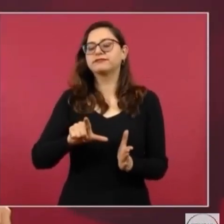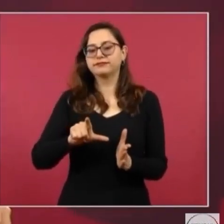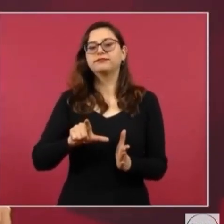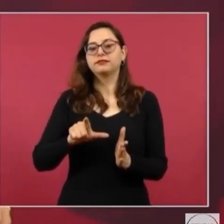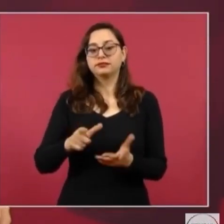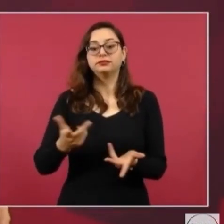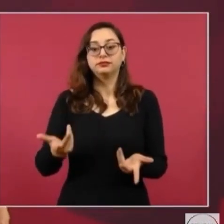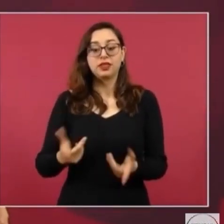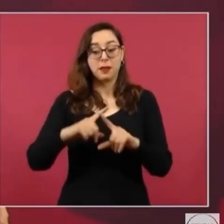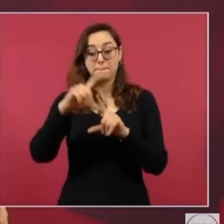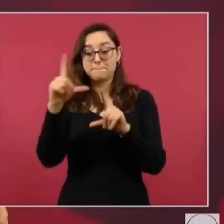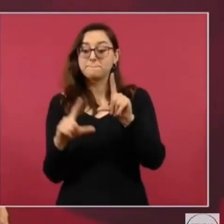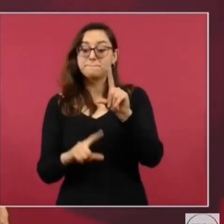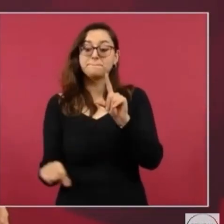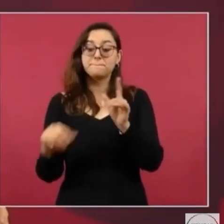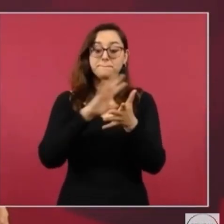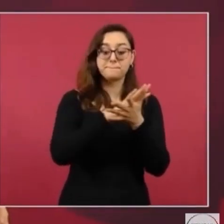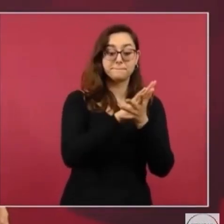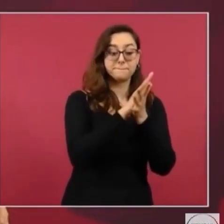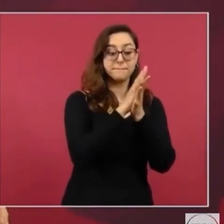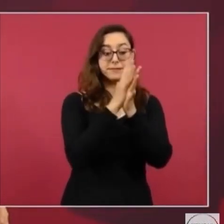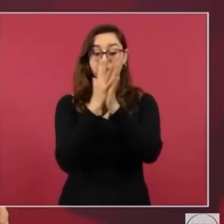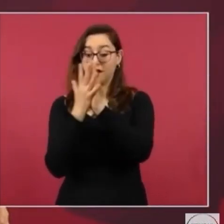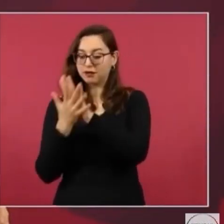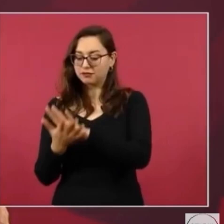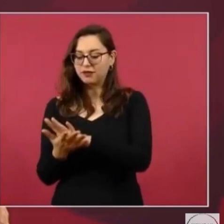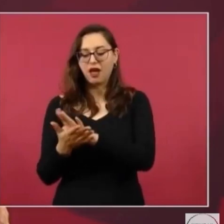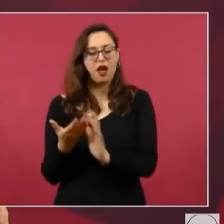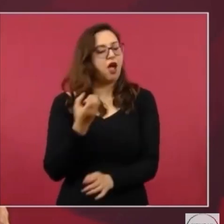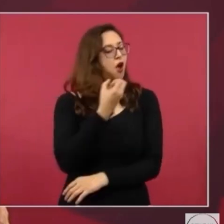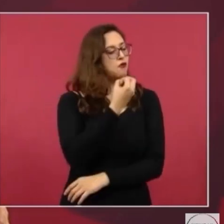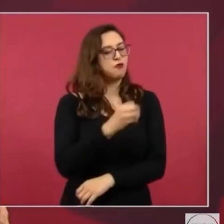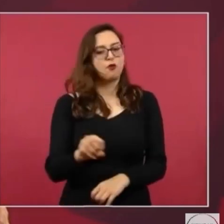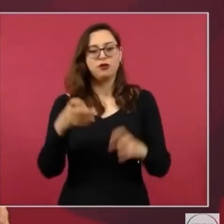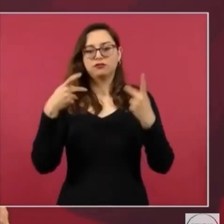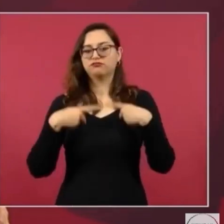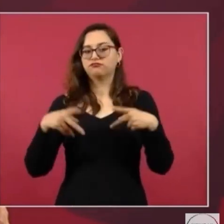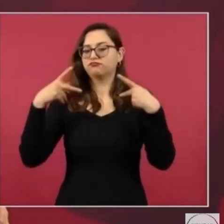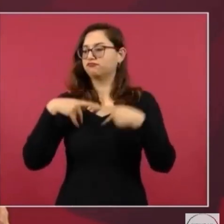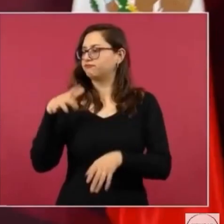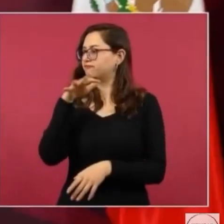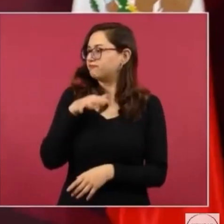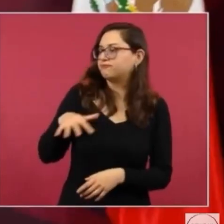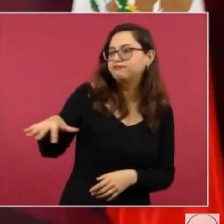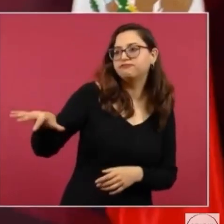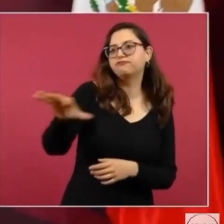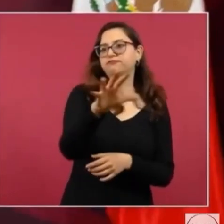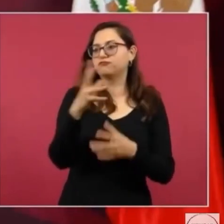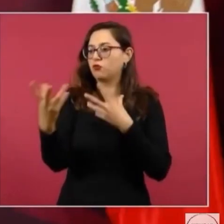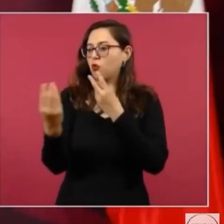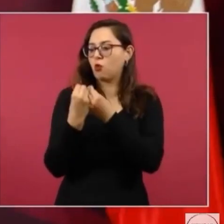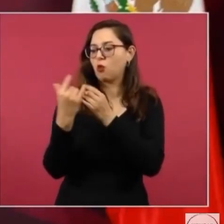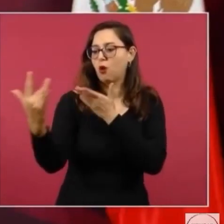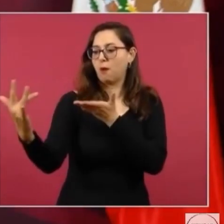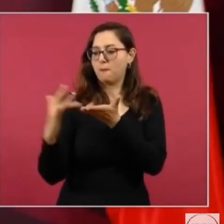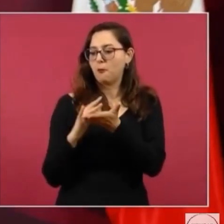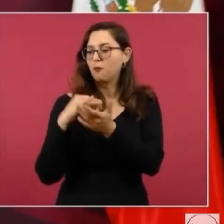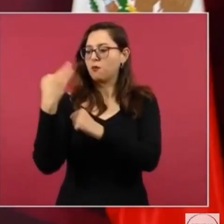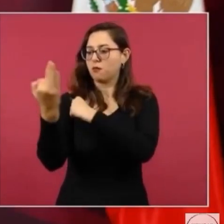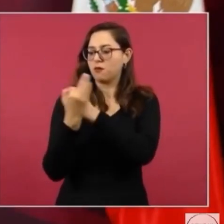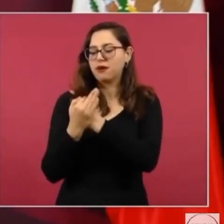Se necesita contar con base social, de apoyo, de respaldo.